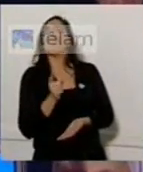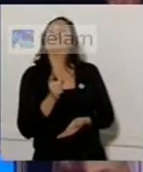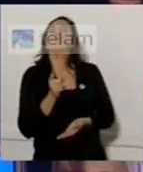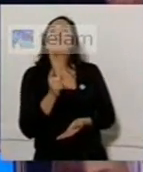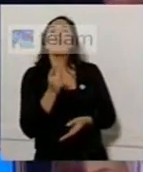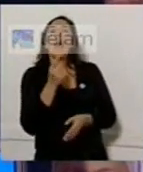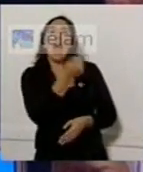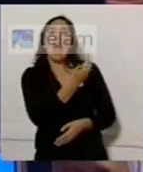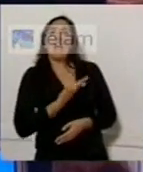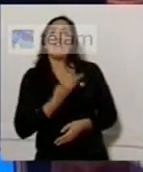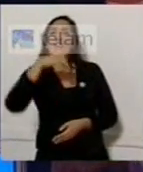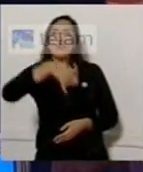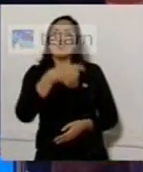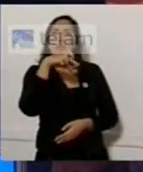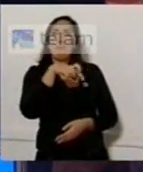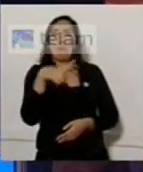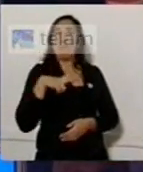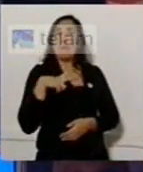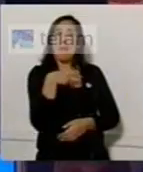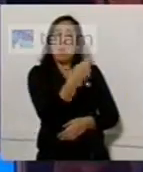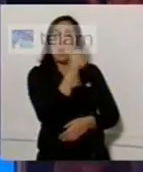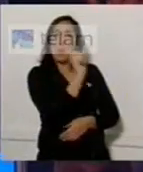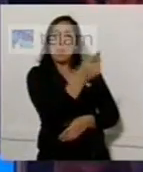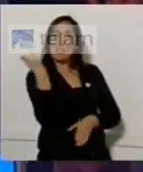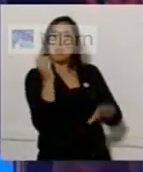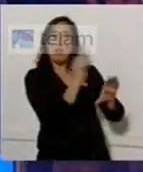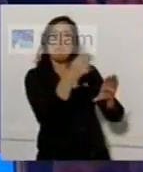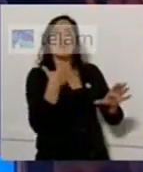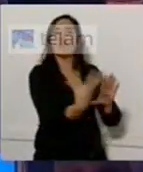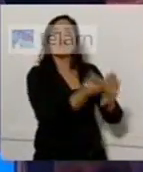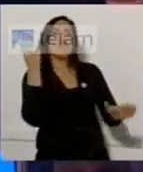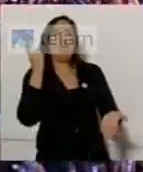de las AFJP, terrible decisión,